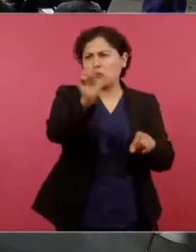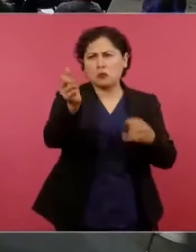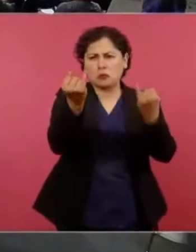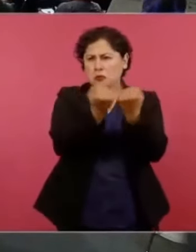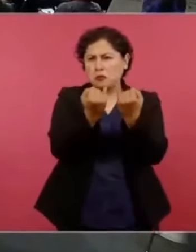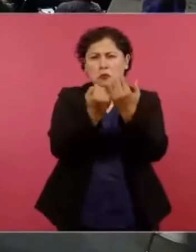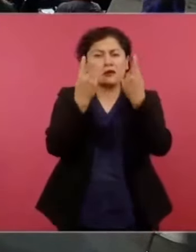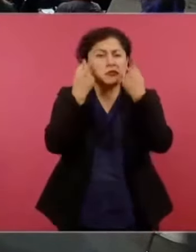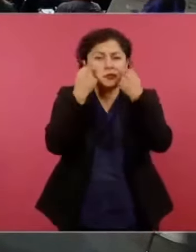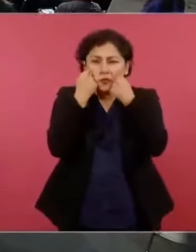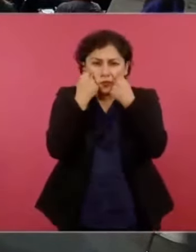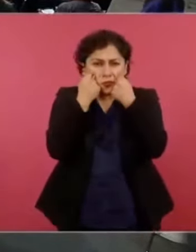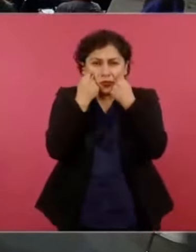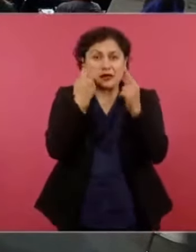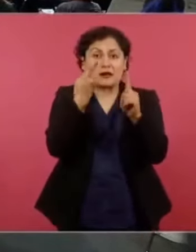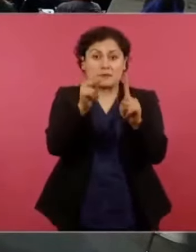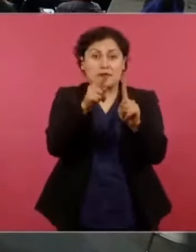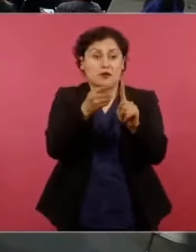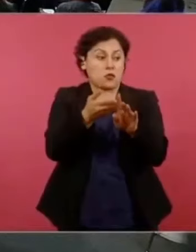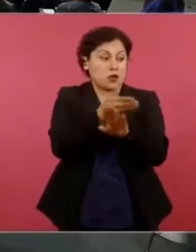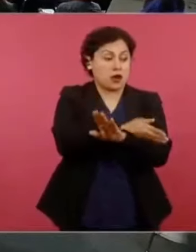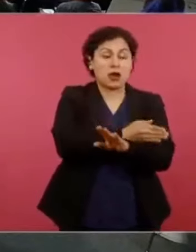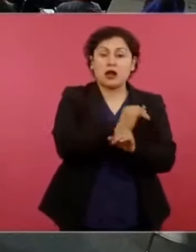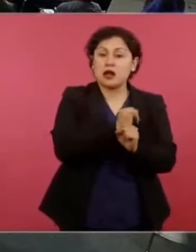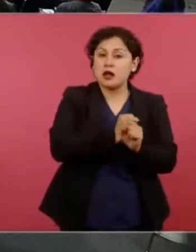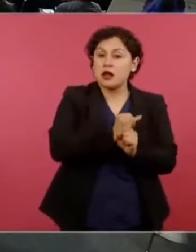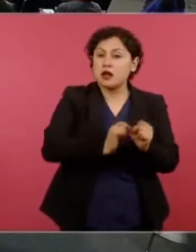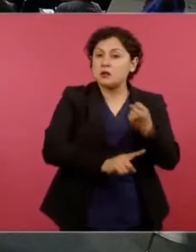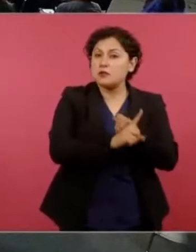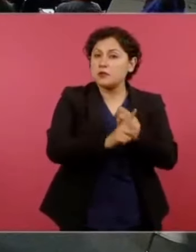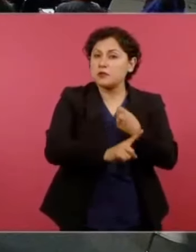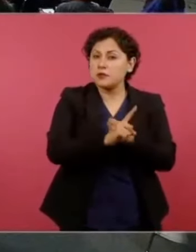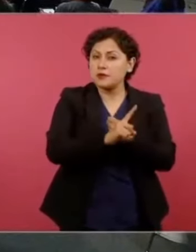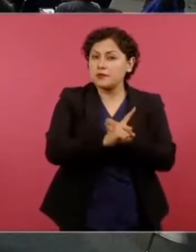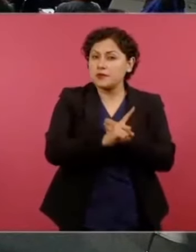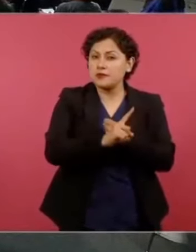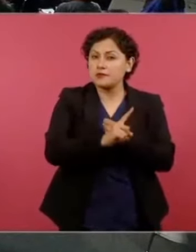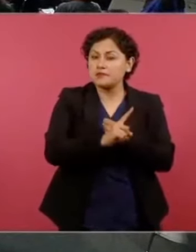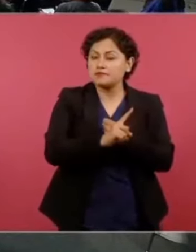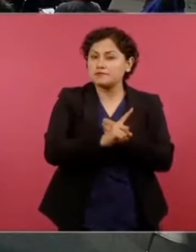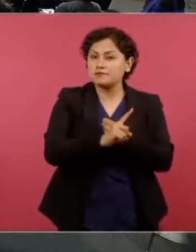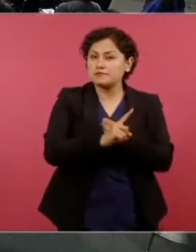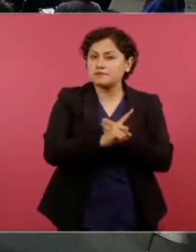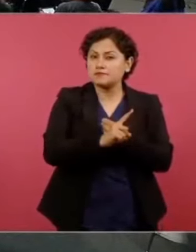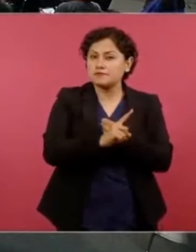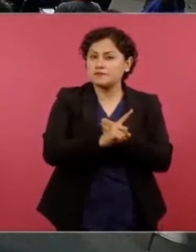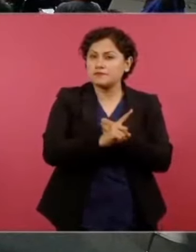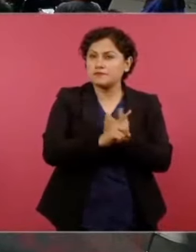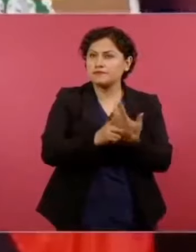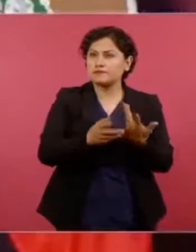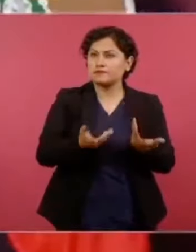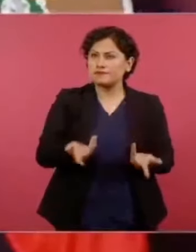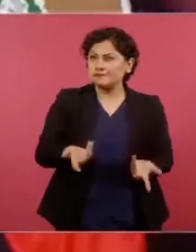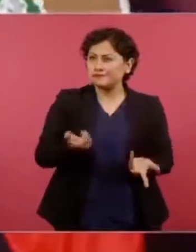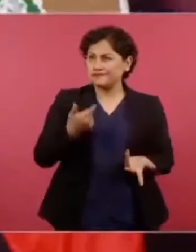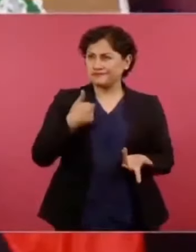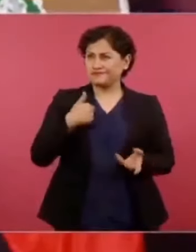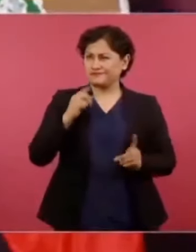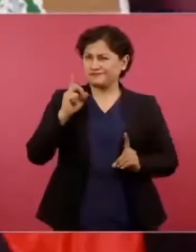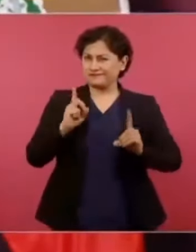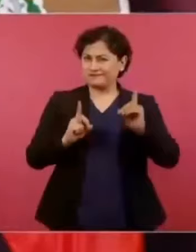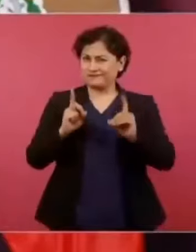de origen Por qué un